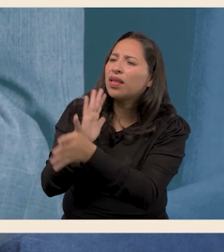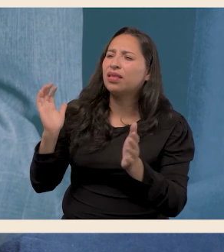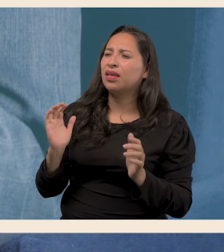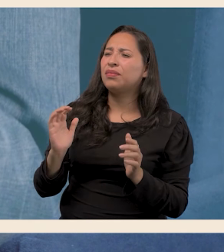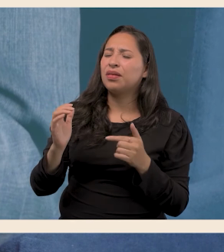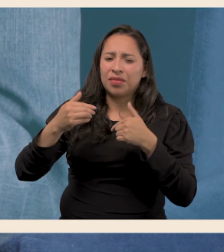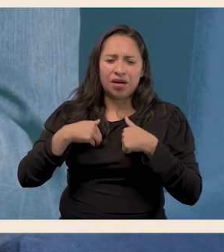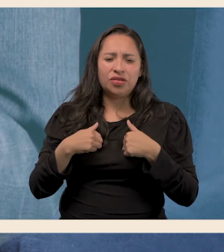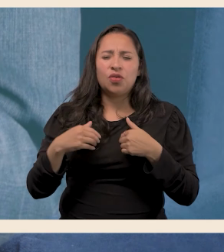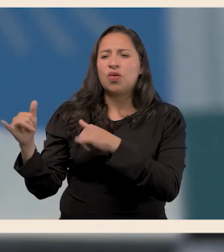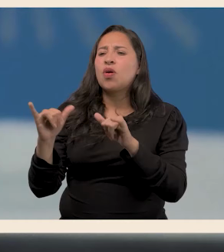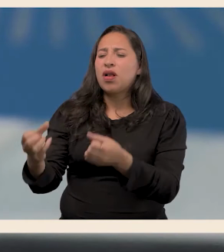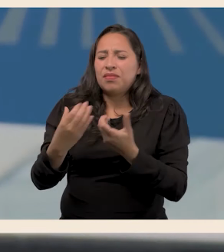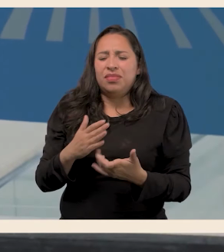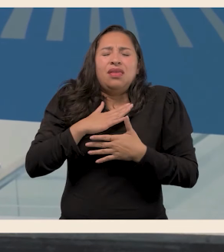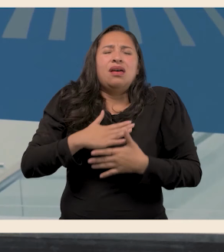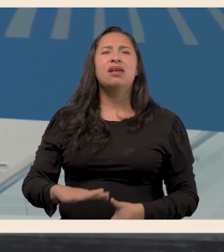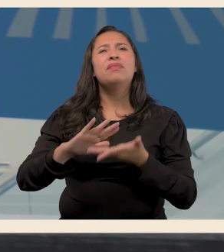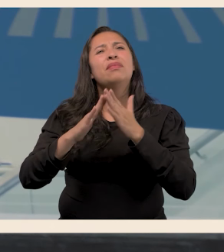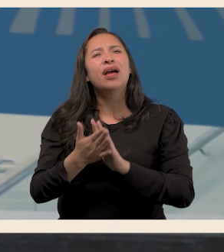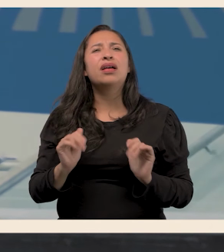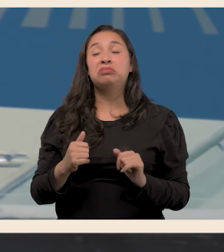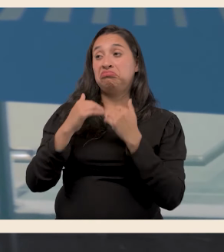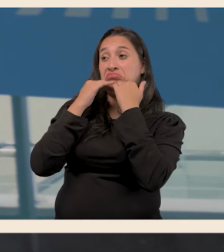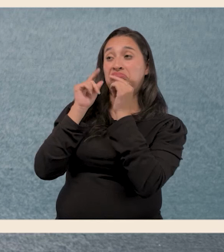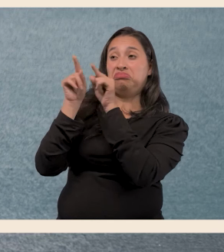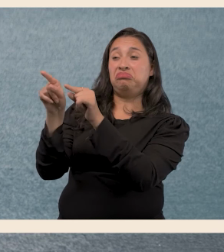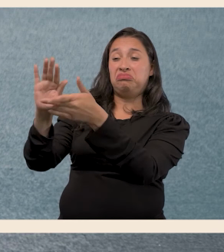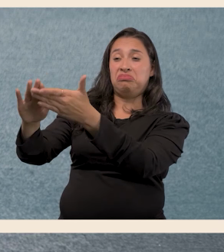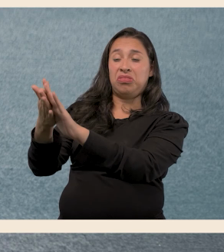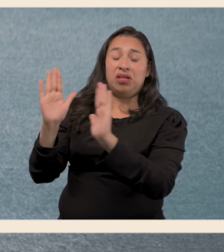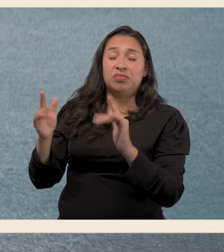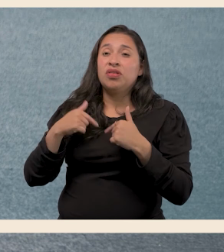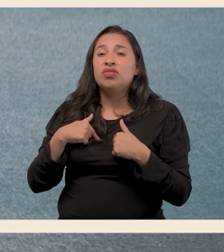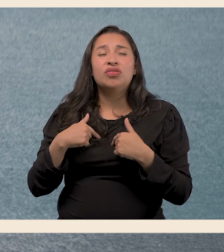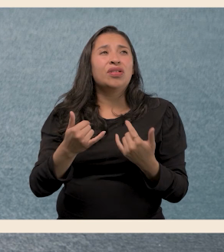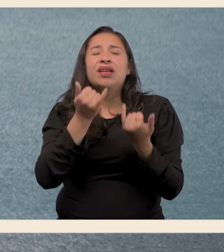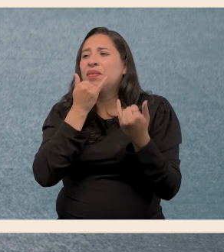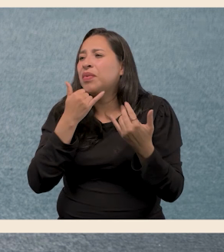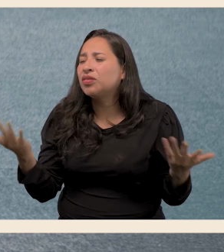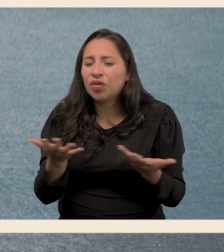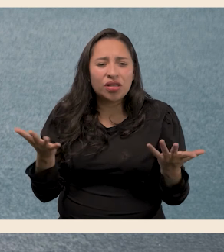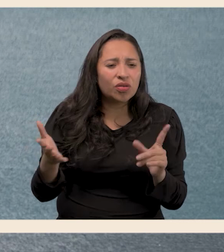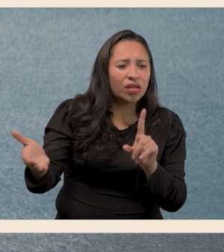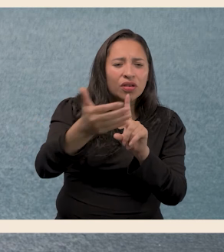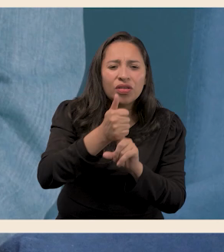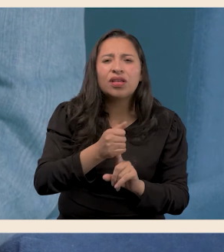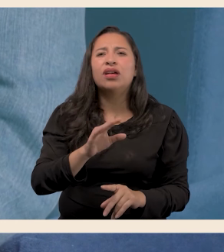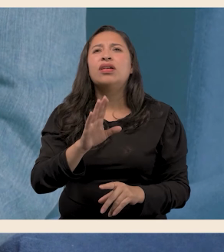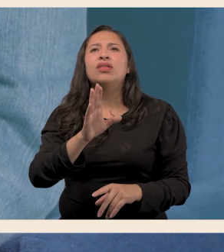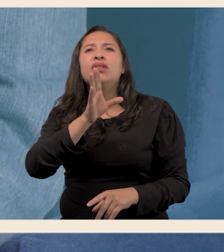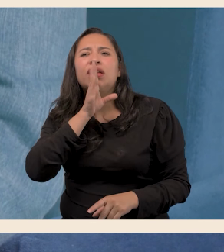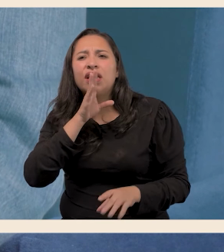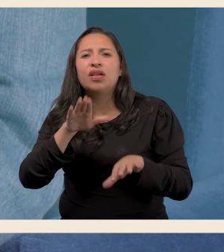quién sabe si descansará. ¿Y qué pasó? ¿Dónde lo recogieron? ¿Cómo fue?